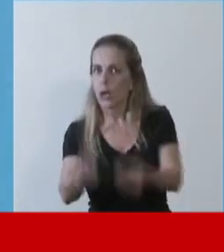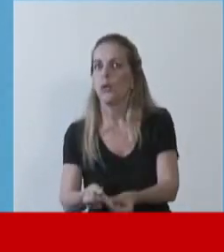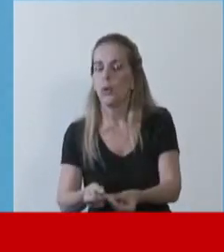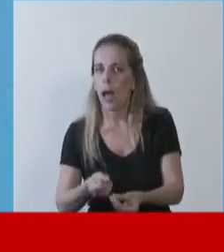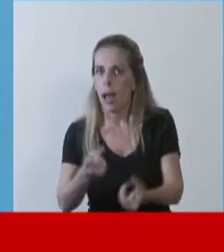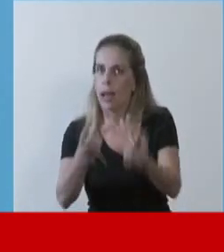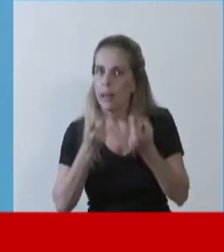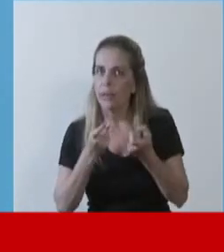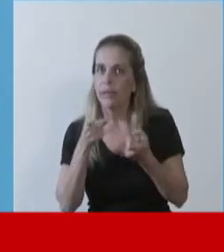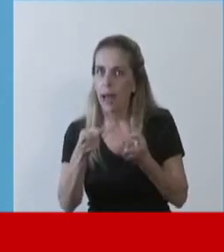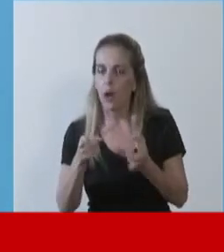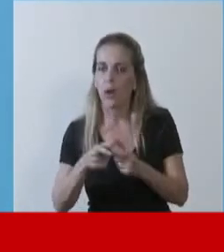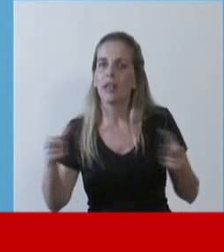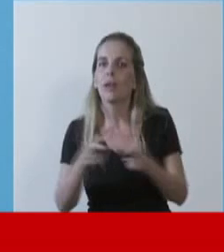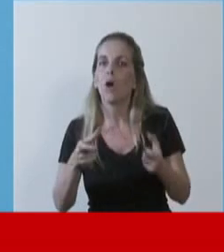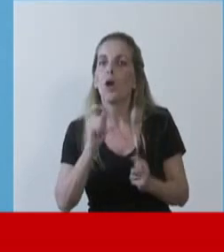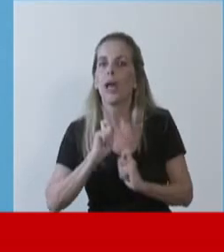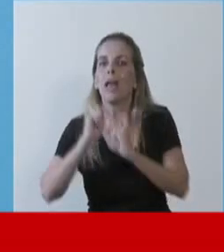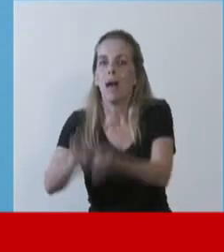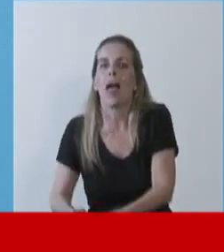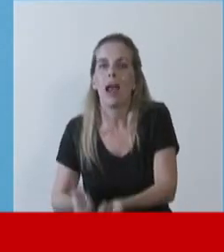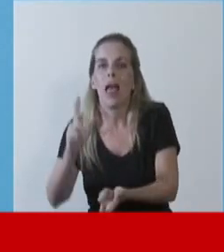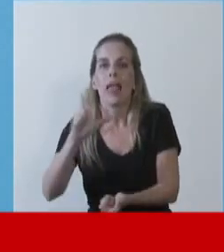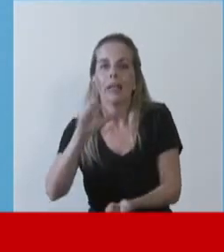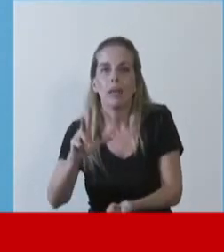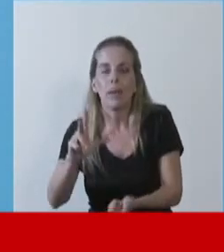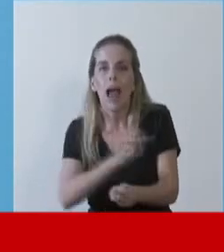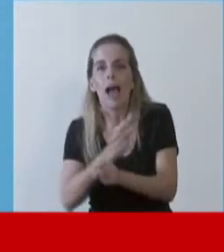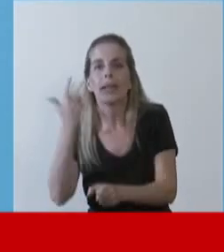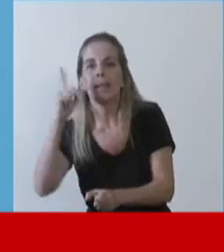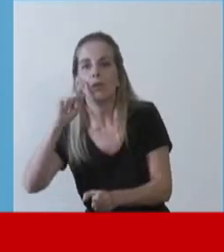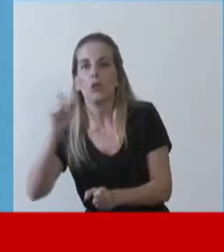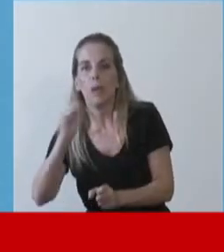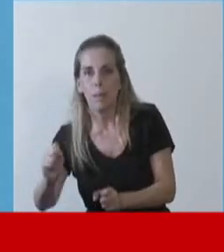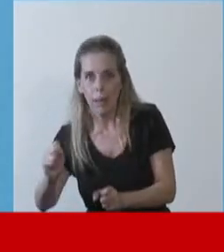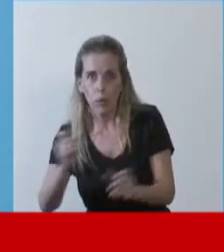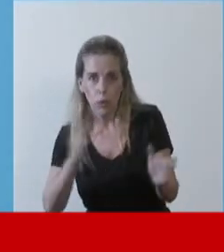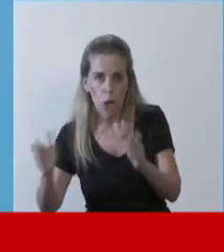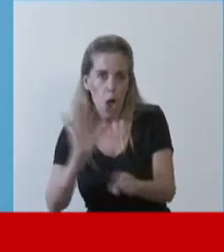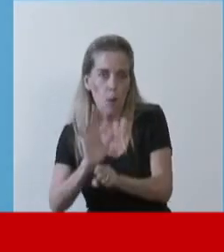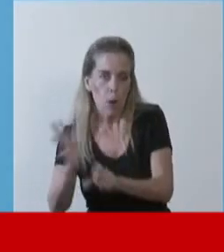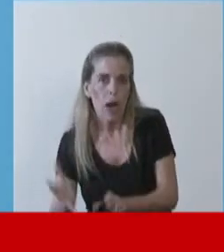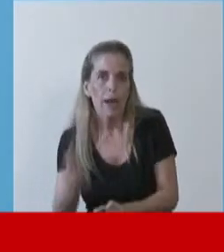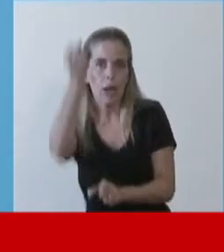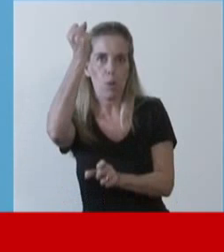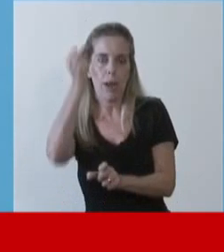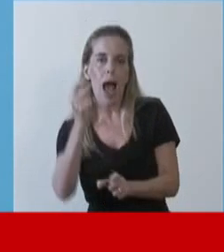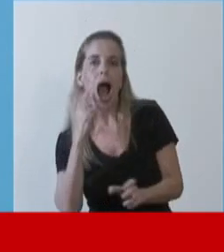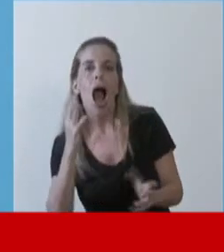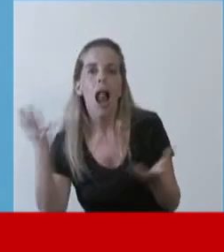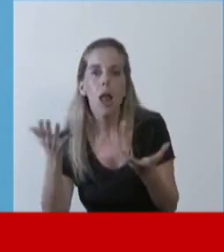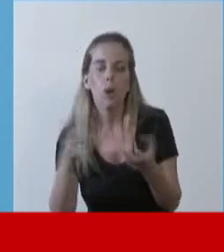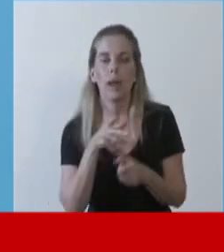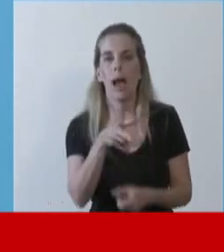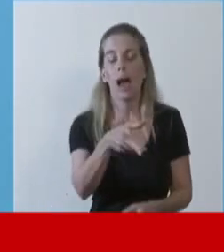ve complementada por esta medida y que implica prácticamente recuperar 1/3 de lo que la jubilación y la pensión